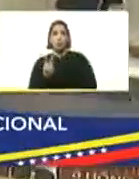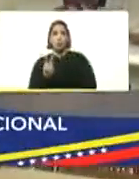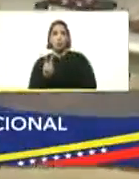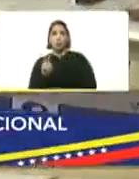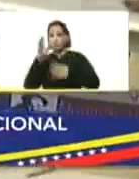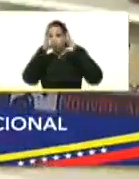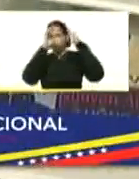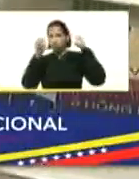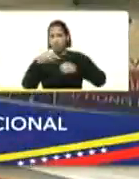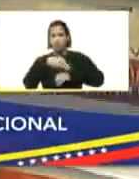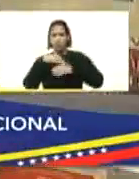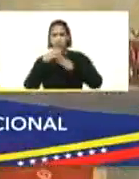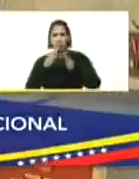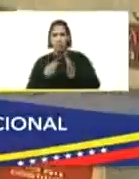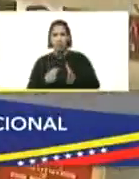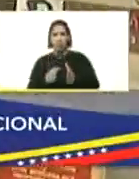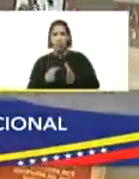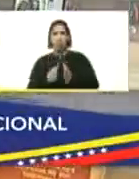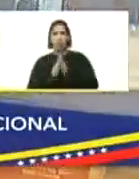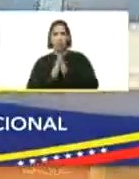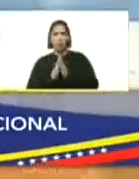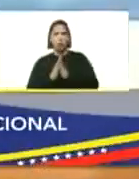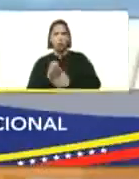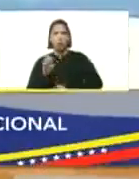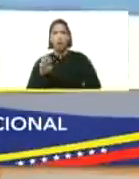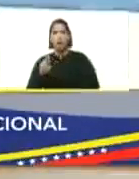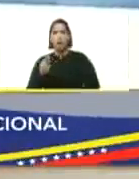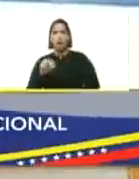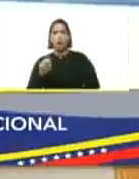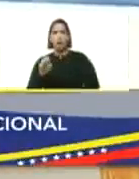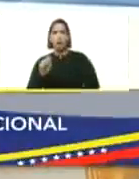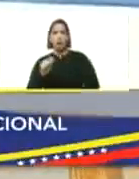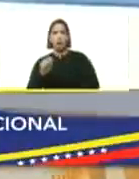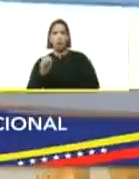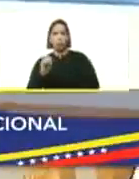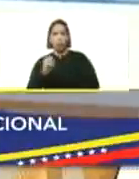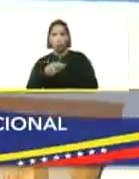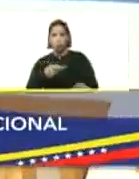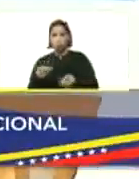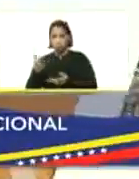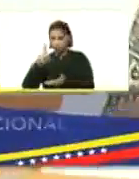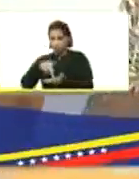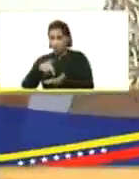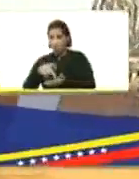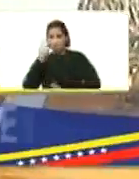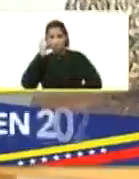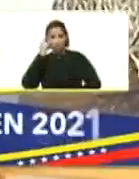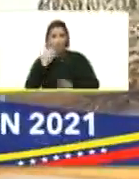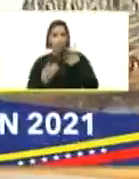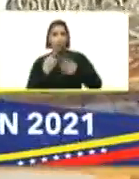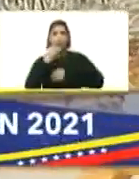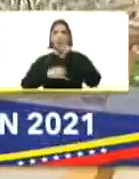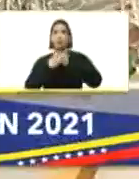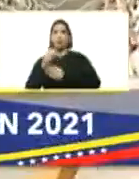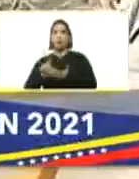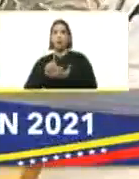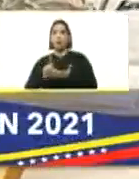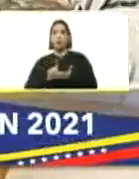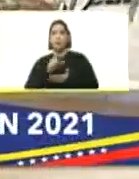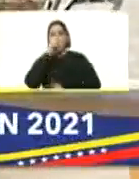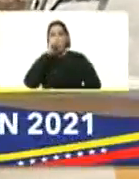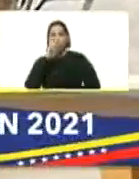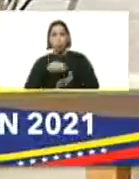señor ministro, Ernesto Villegas, ¿cómo se siente? Llegó el día de la Feria Internacional del Libro del